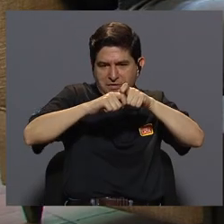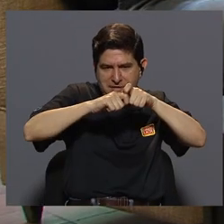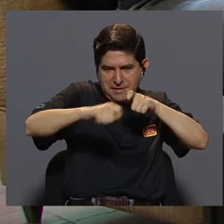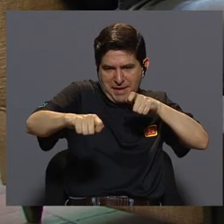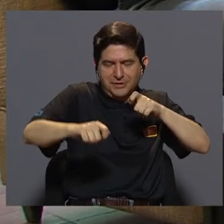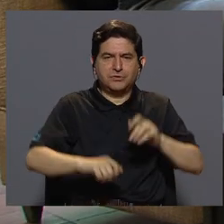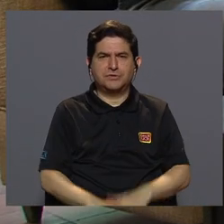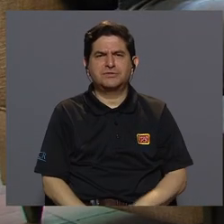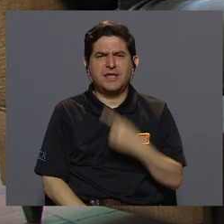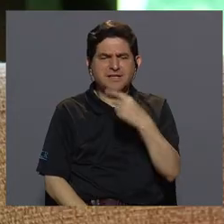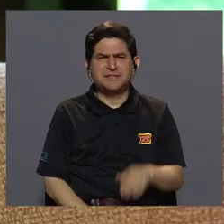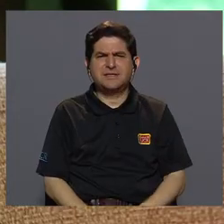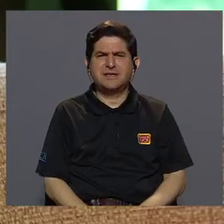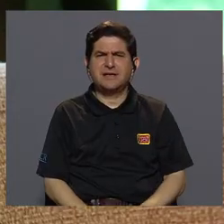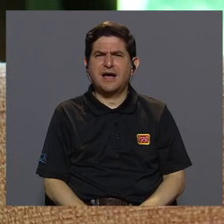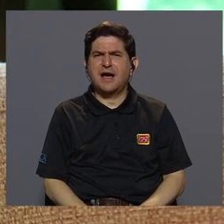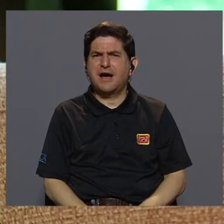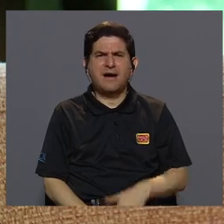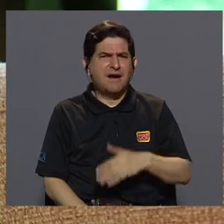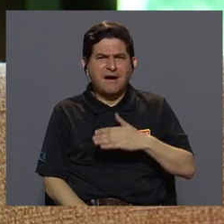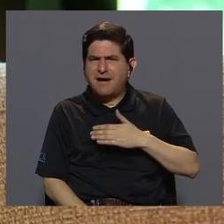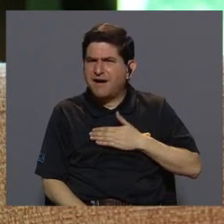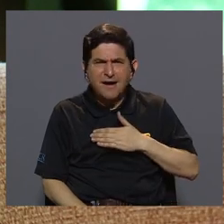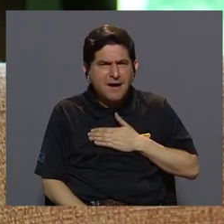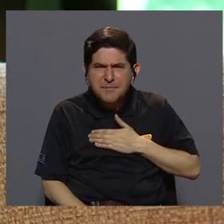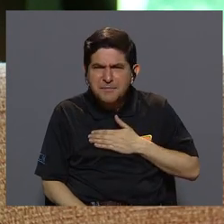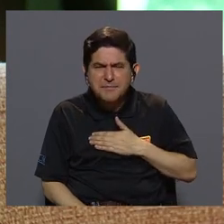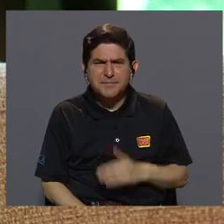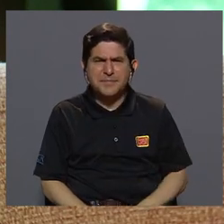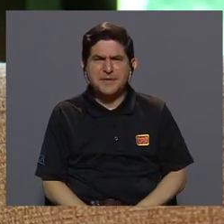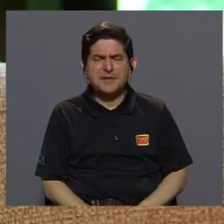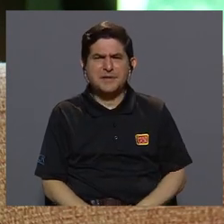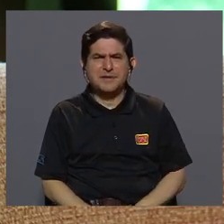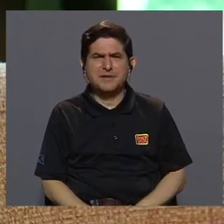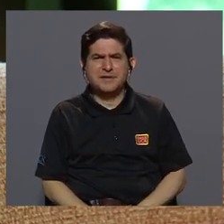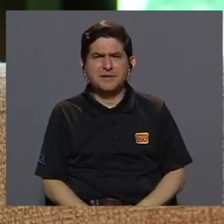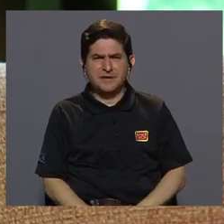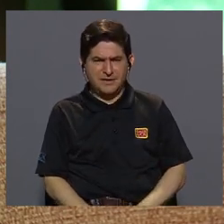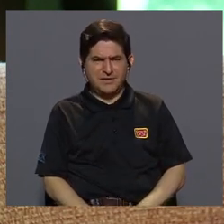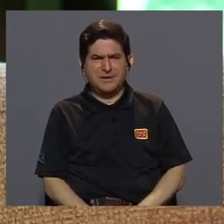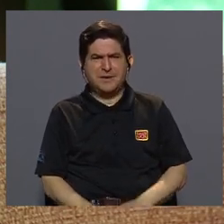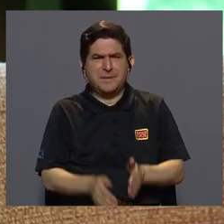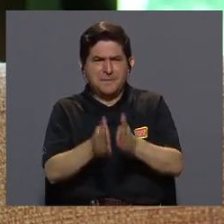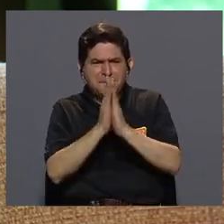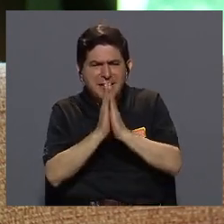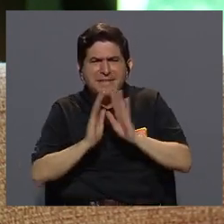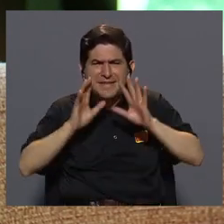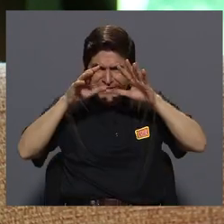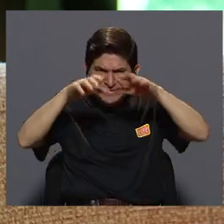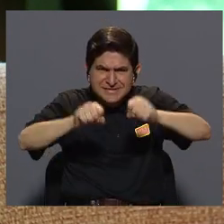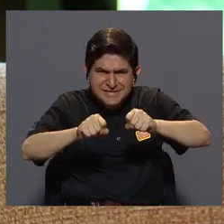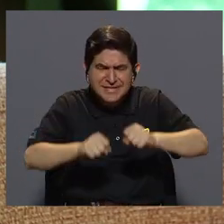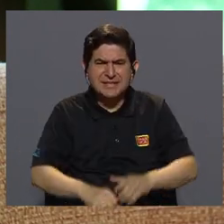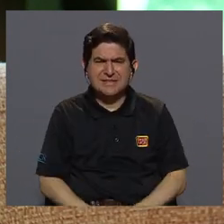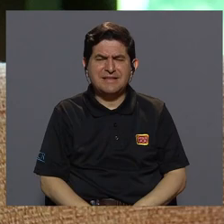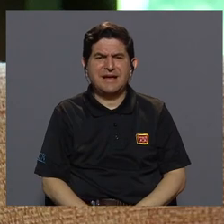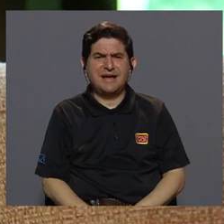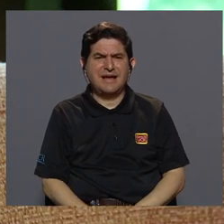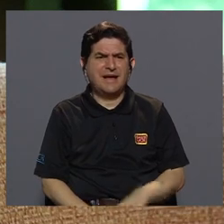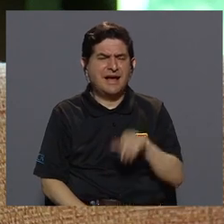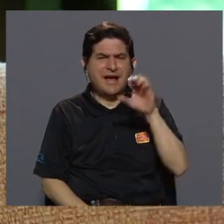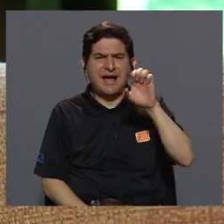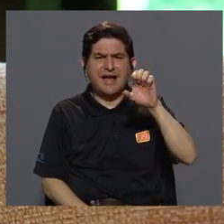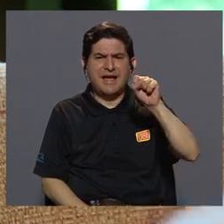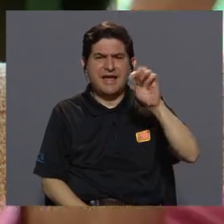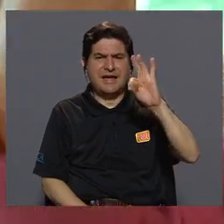metros. Y le decía, pero ¿cómo no me vas a cómo voy a tener yo que pedirle cita a Doña